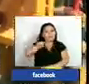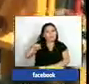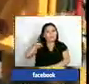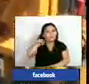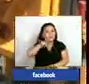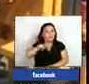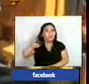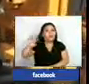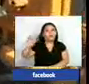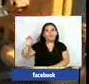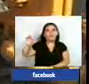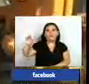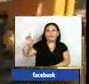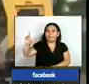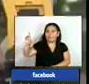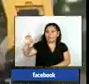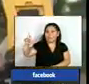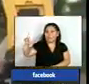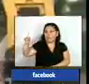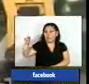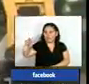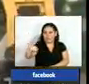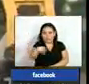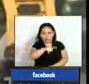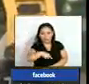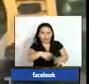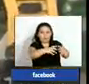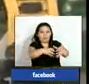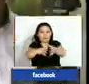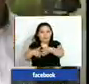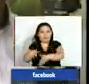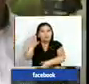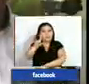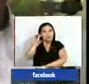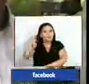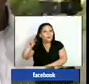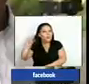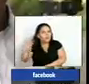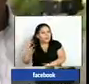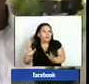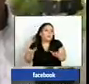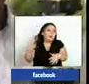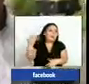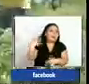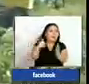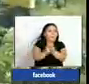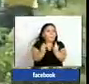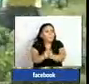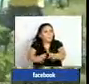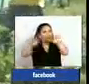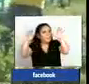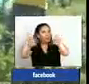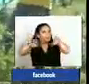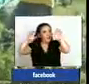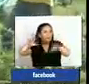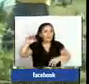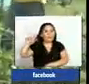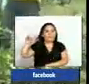La Bretaña, que va a beneficiar a más de 112 familias que sufrieron las consecuencias de la tormenta tropical Amanda.